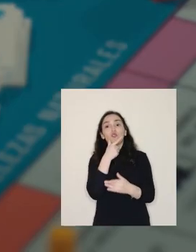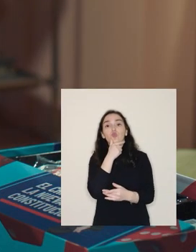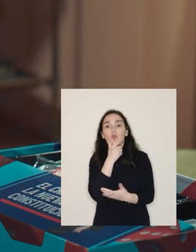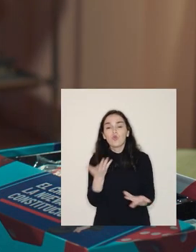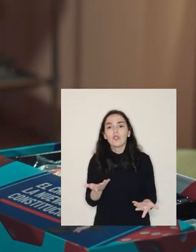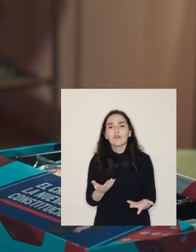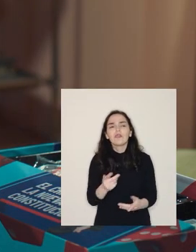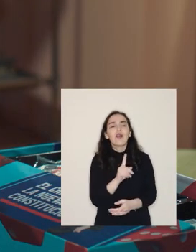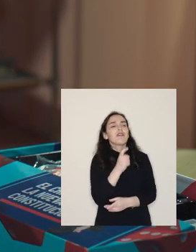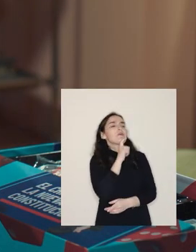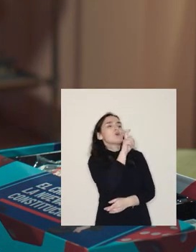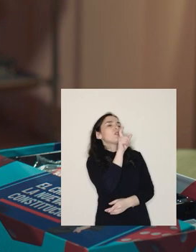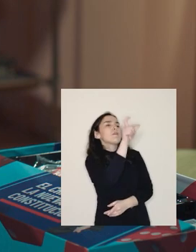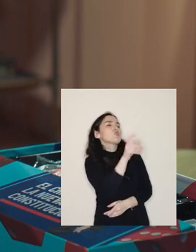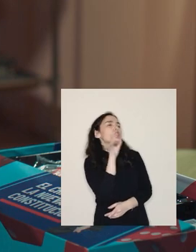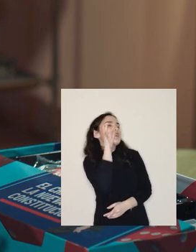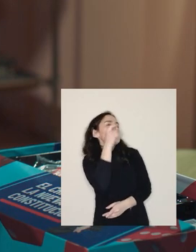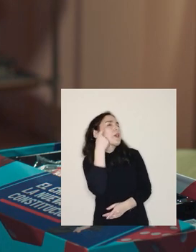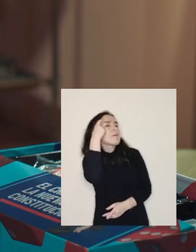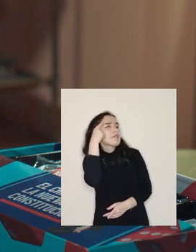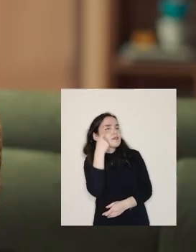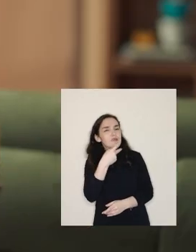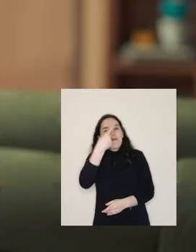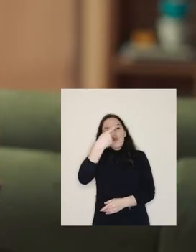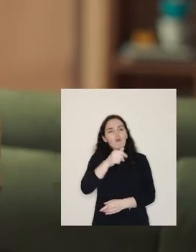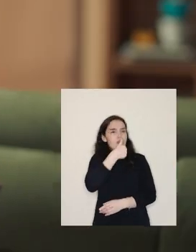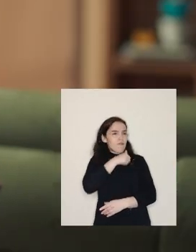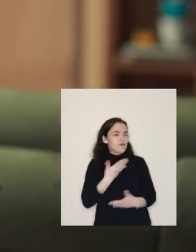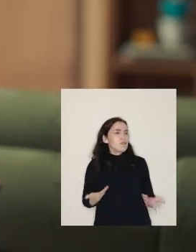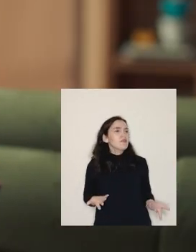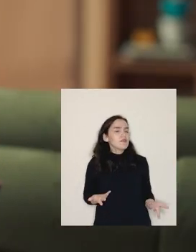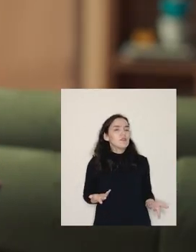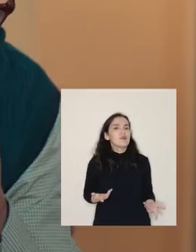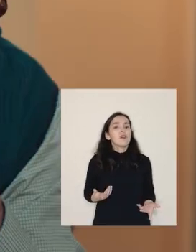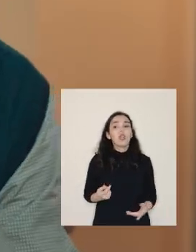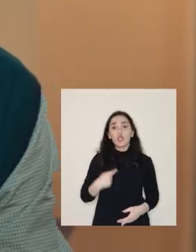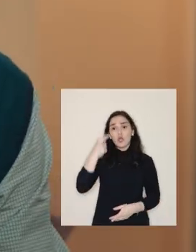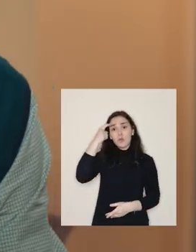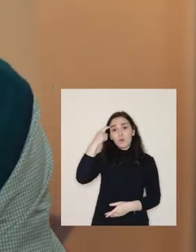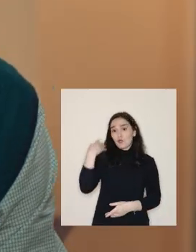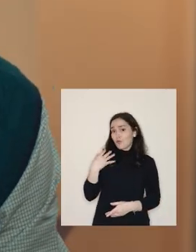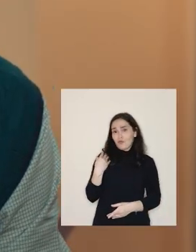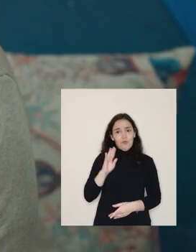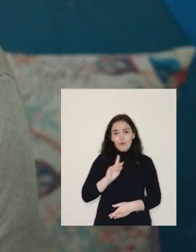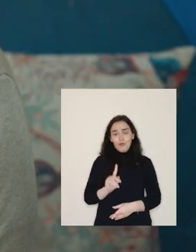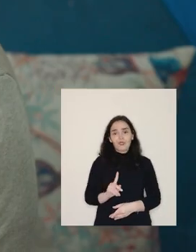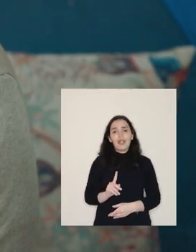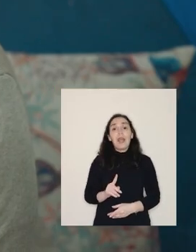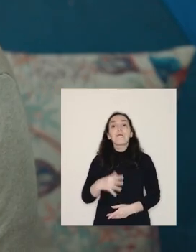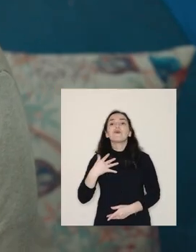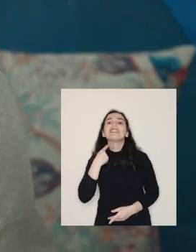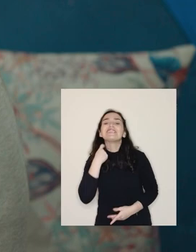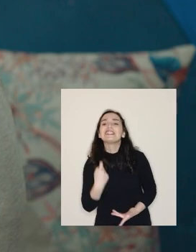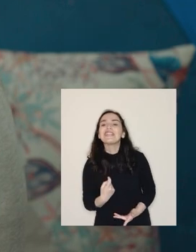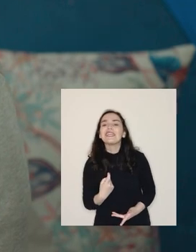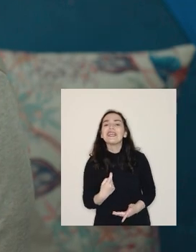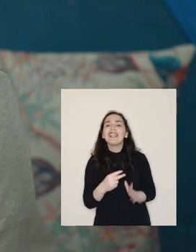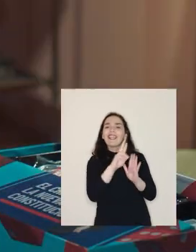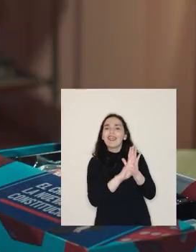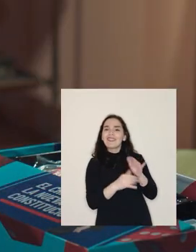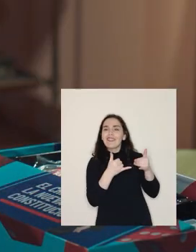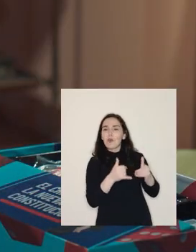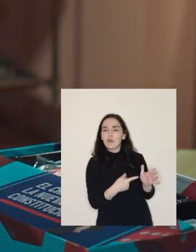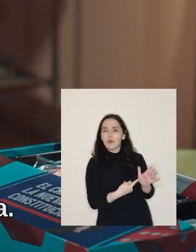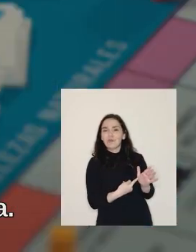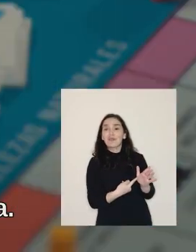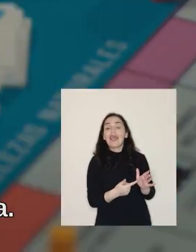sus dudas. Sí, pero no le vamos a estar preguntando a un ricachón qué es lo que piensa de la propiedad privada, pues. No importa lo que yo piense, lo que importa son las